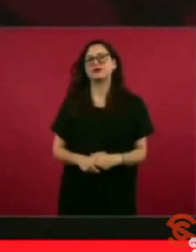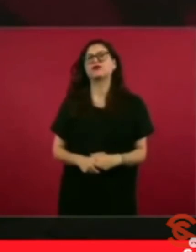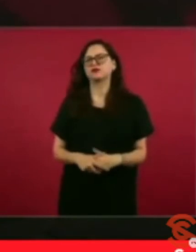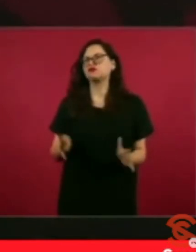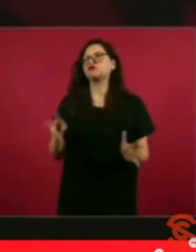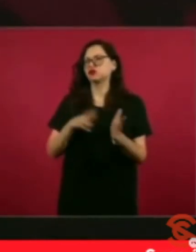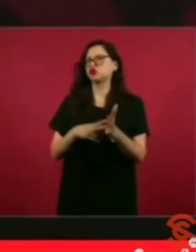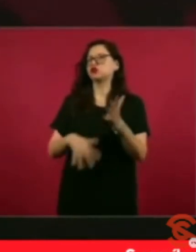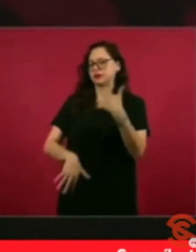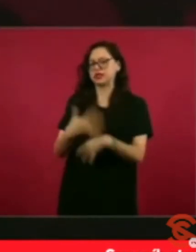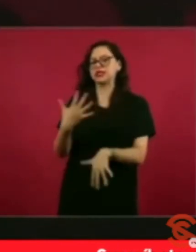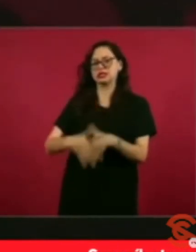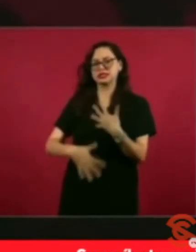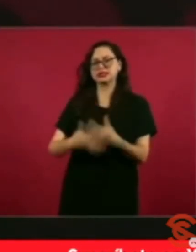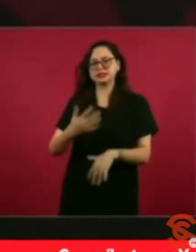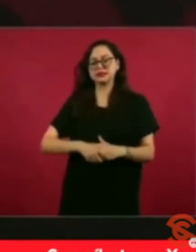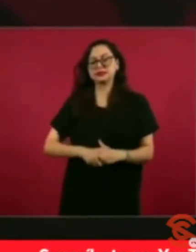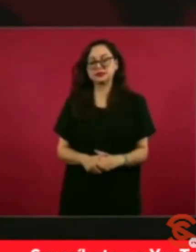2015.